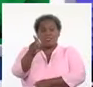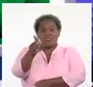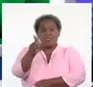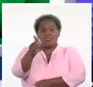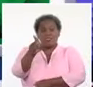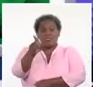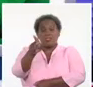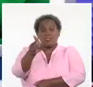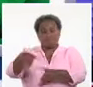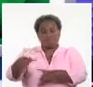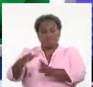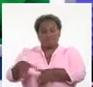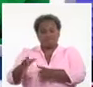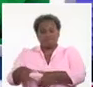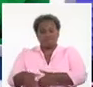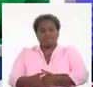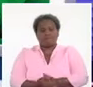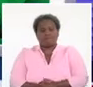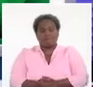nuestro país,